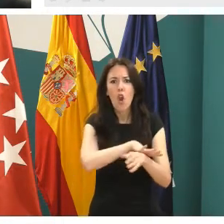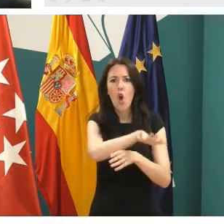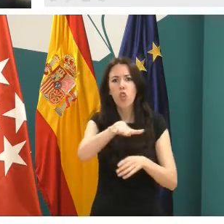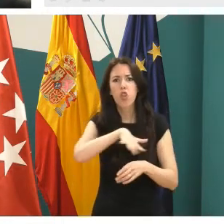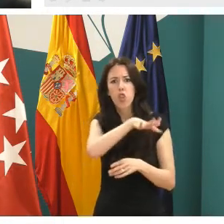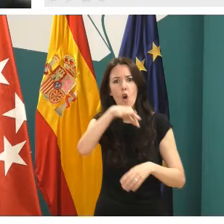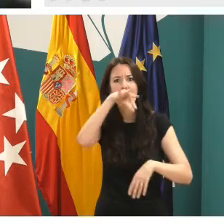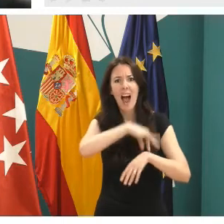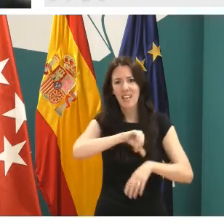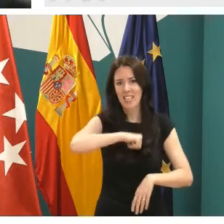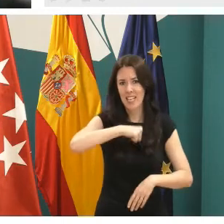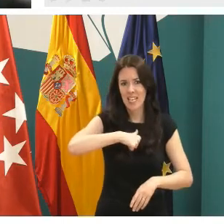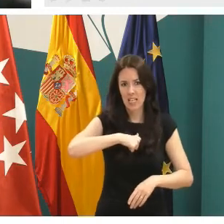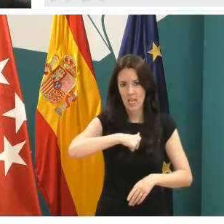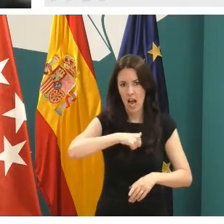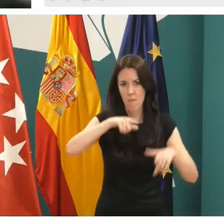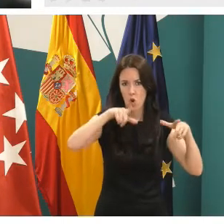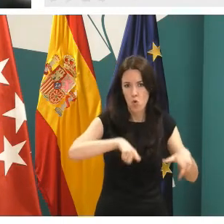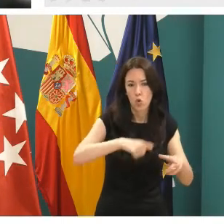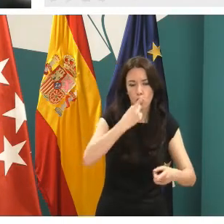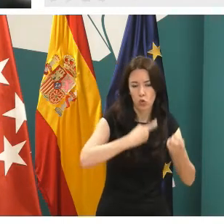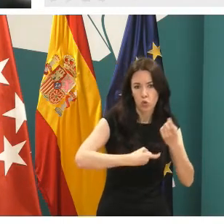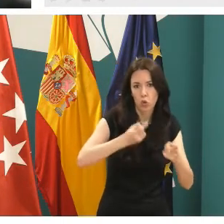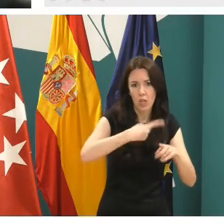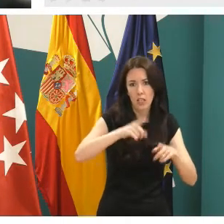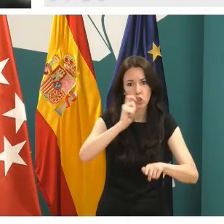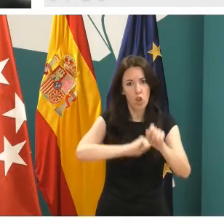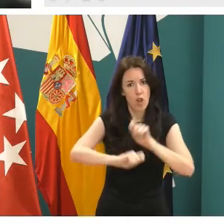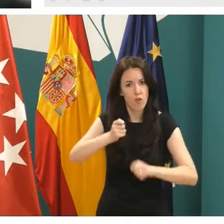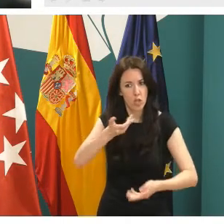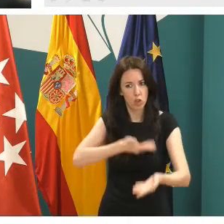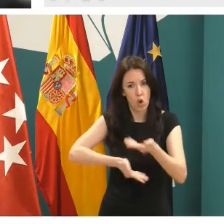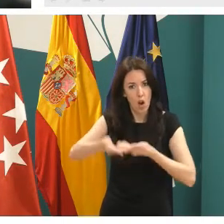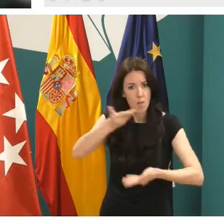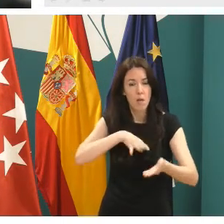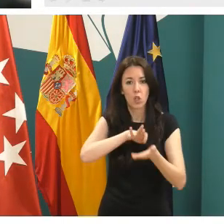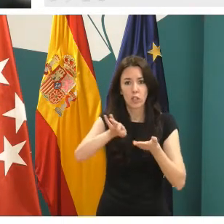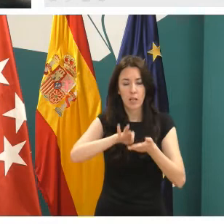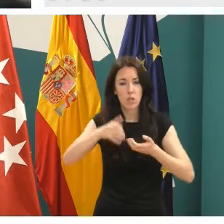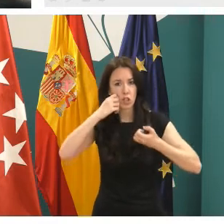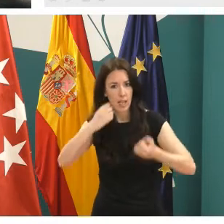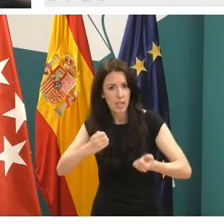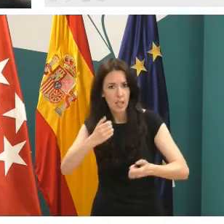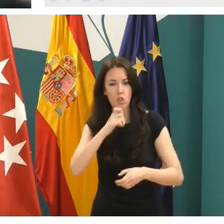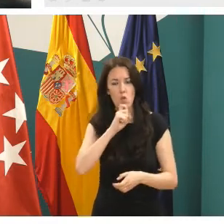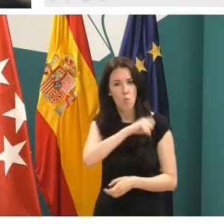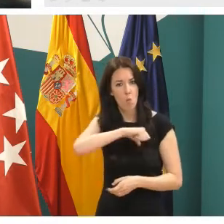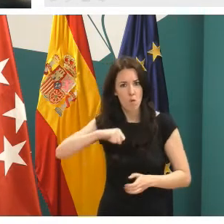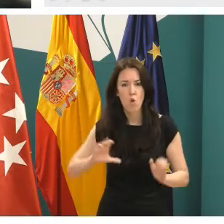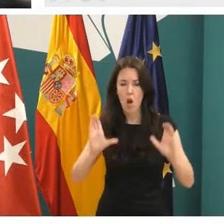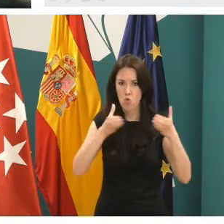que por supuesto es importante, nuestras consultas, las asociaciones con las que colaboramos, los servicios sanitarios de manera individual,